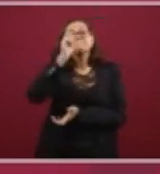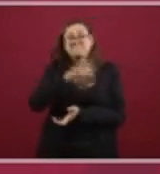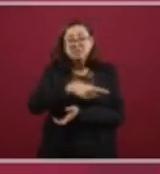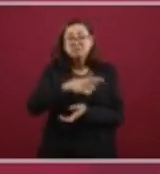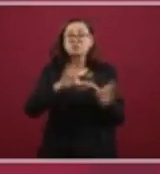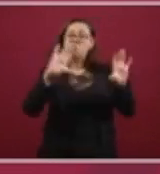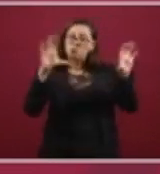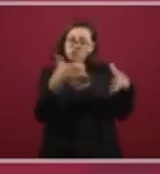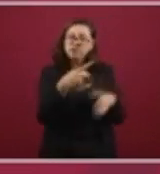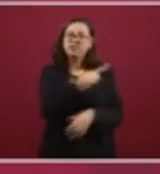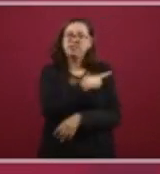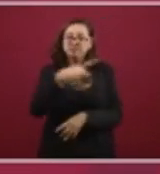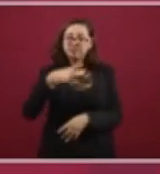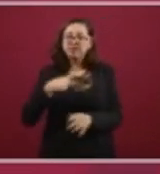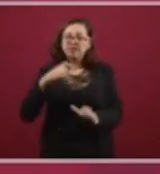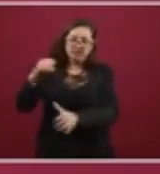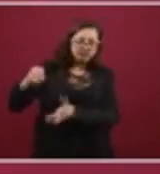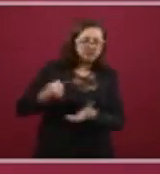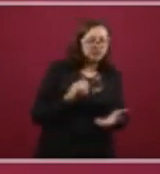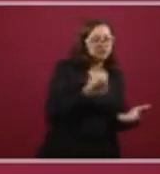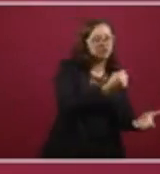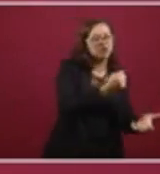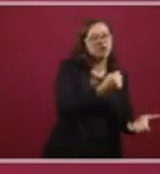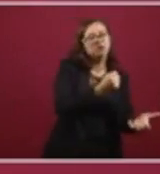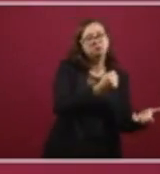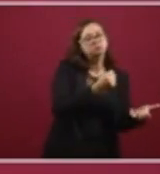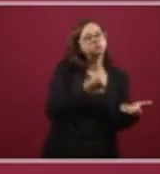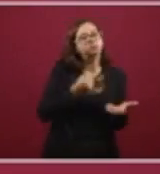no llegaba, se quedaba en el camino.